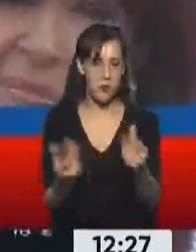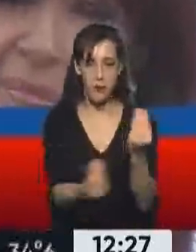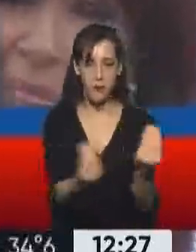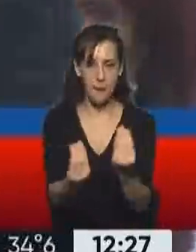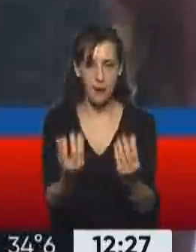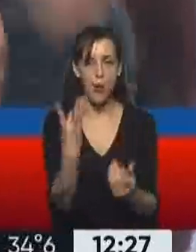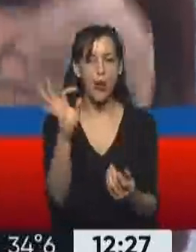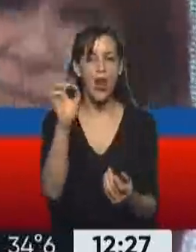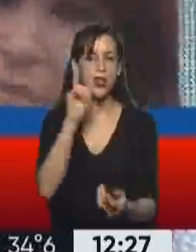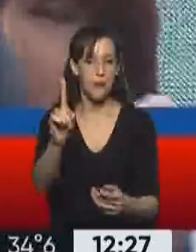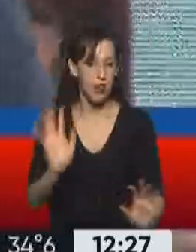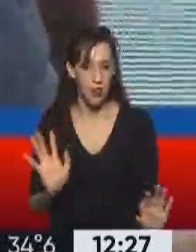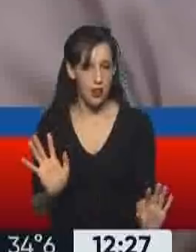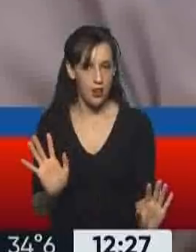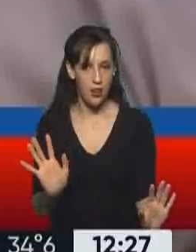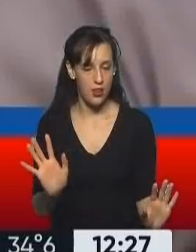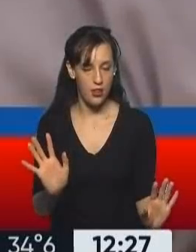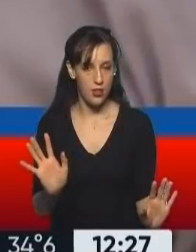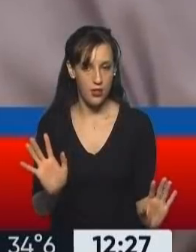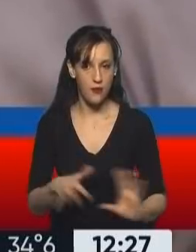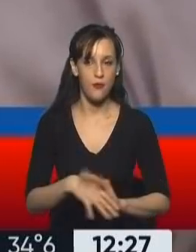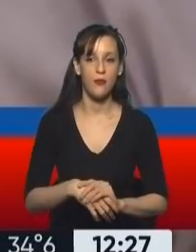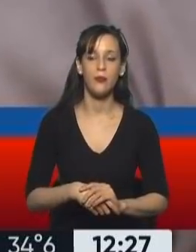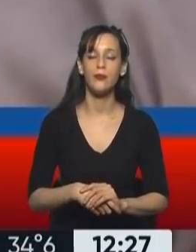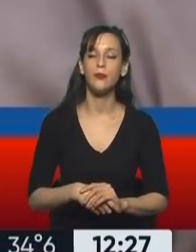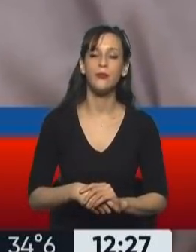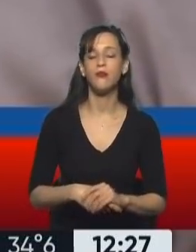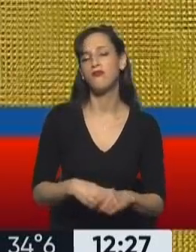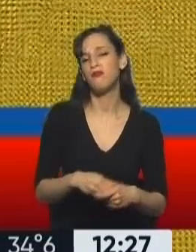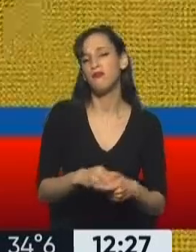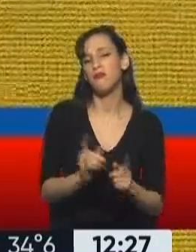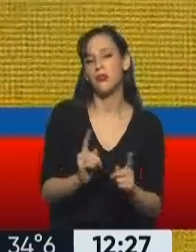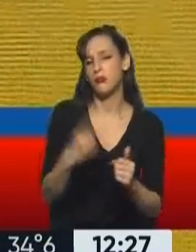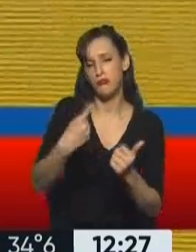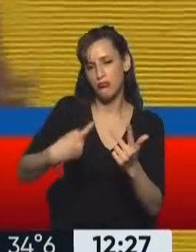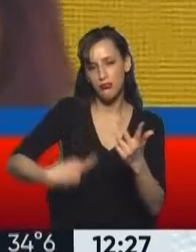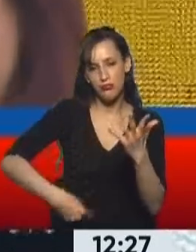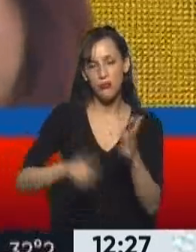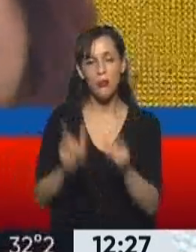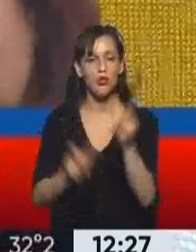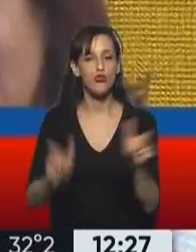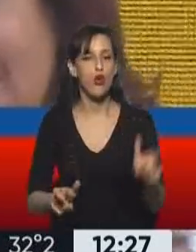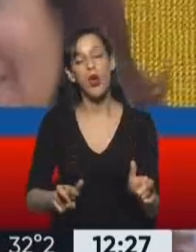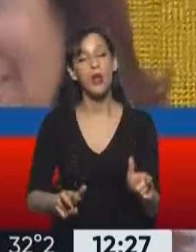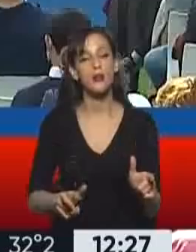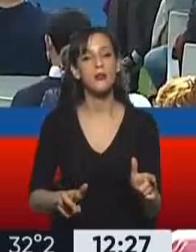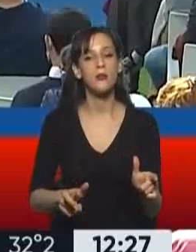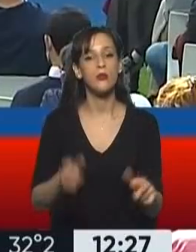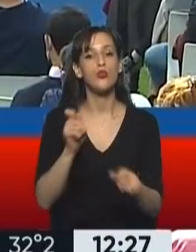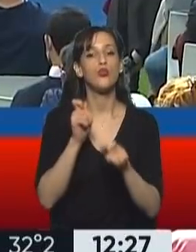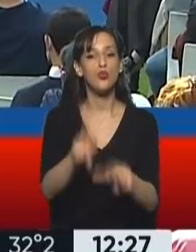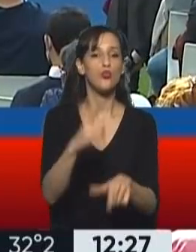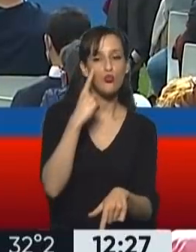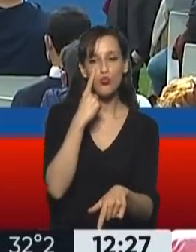Eso, como el Langa de Iquiara, como tantos otros compañeros y compañeras que gobiernan y llevan adelante sus